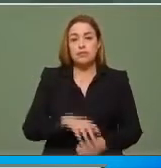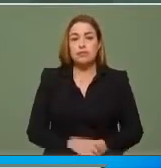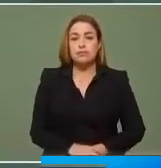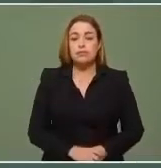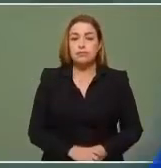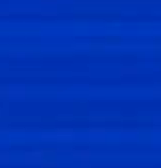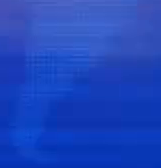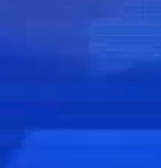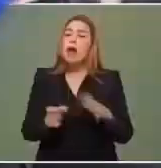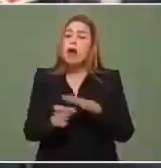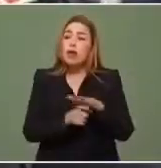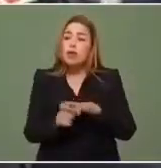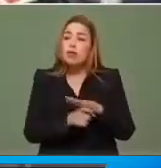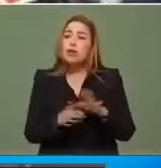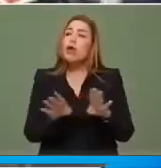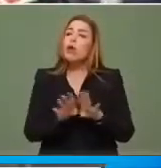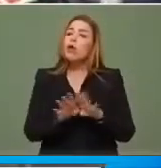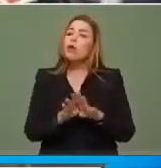Mujeres.